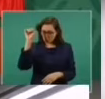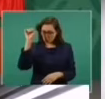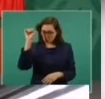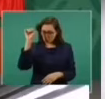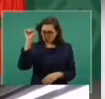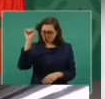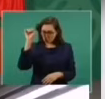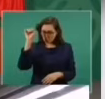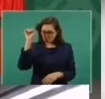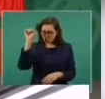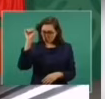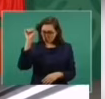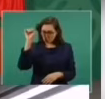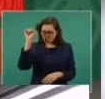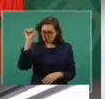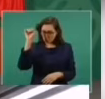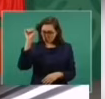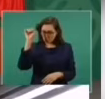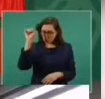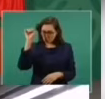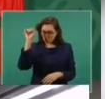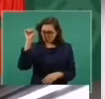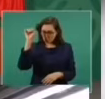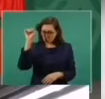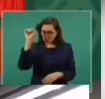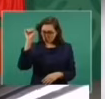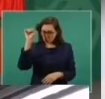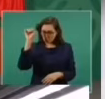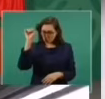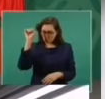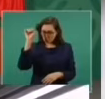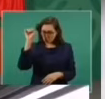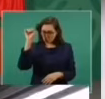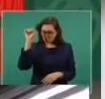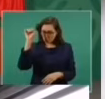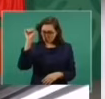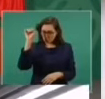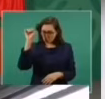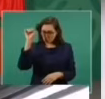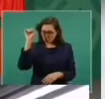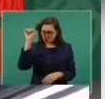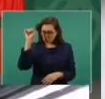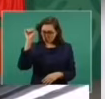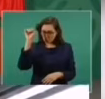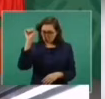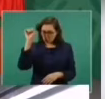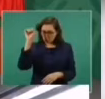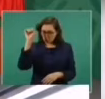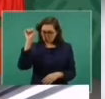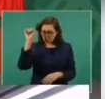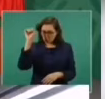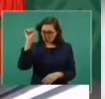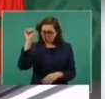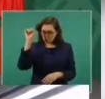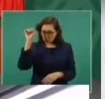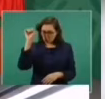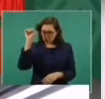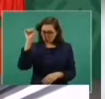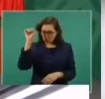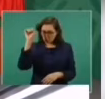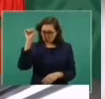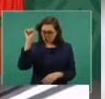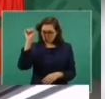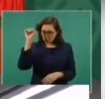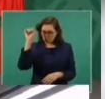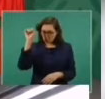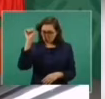primera vez que escribimos en la página del presidente. Y bueno, pues nosotros el día de ayer escribimos, gracias señor presidente